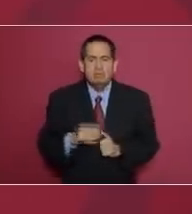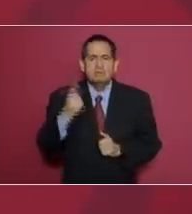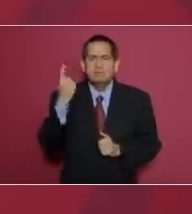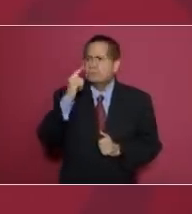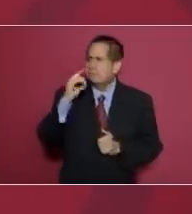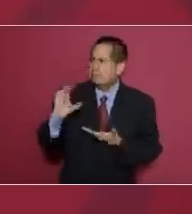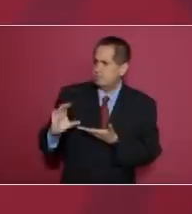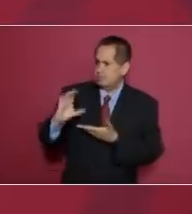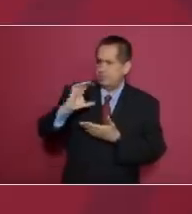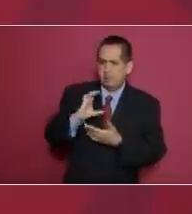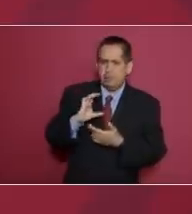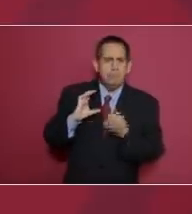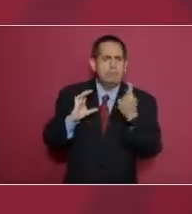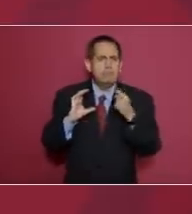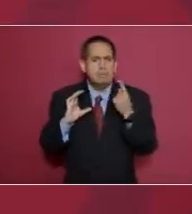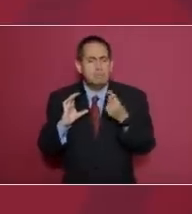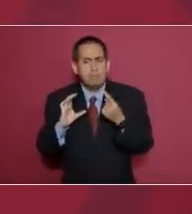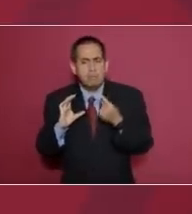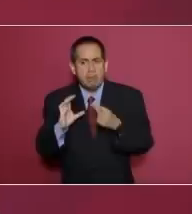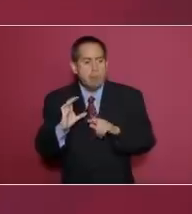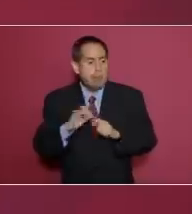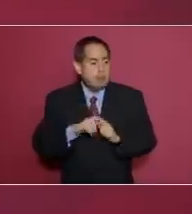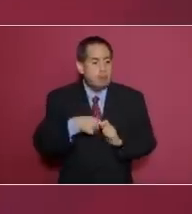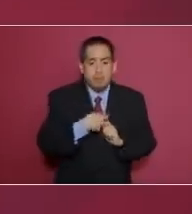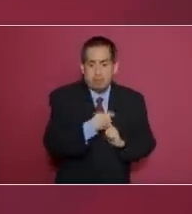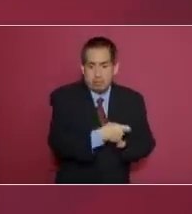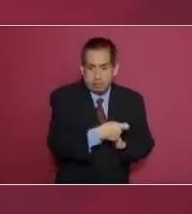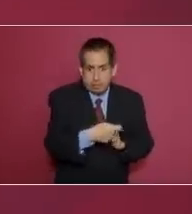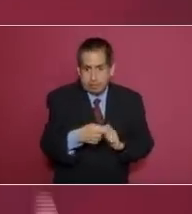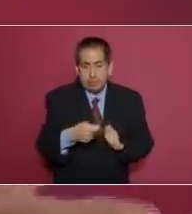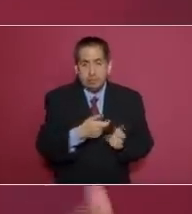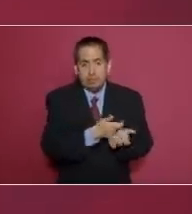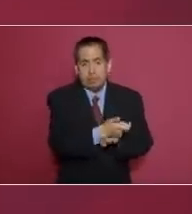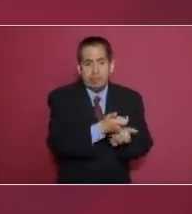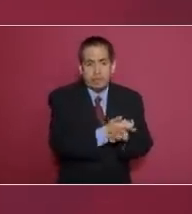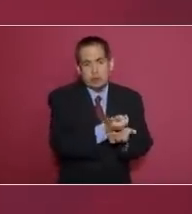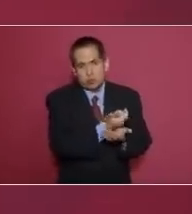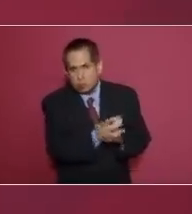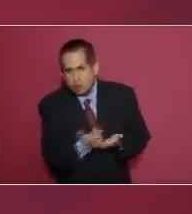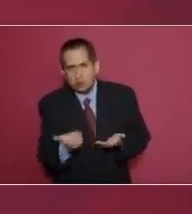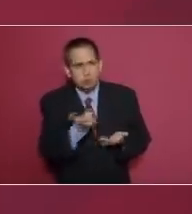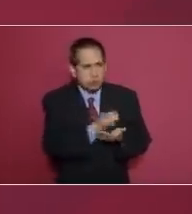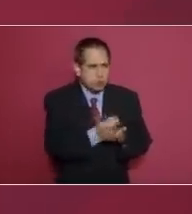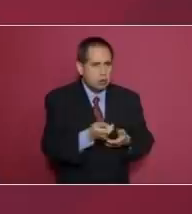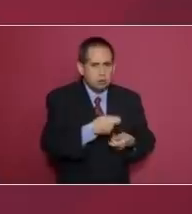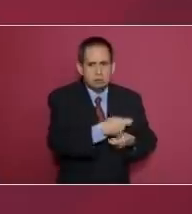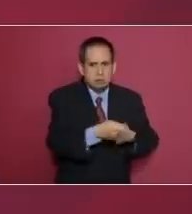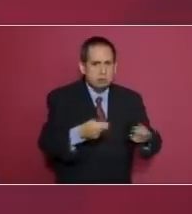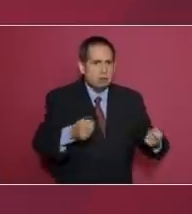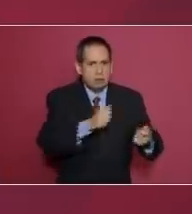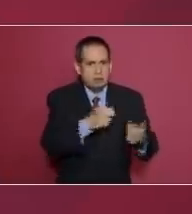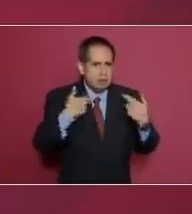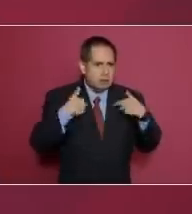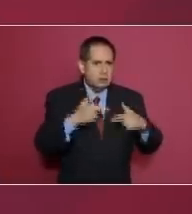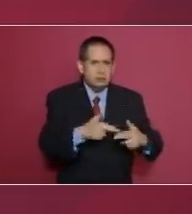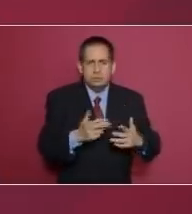para que pudieran pagar la nómina de maestros.